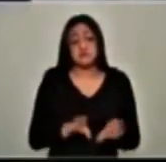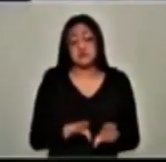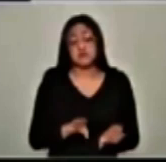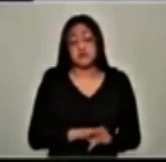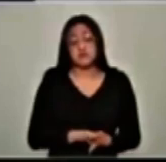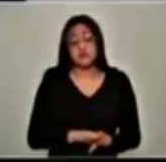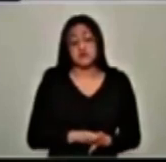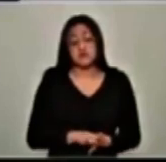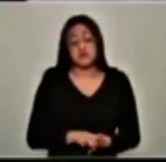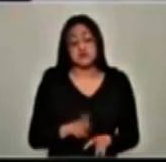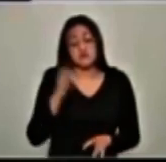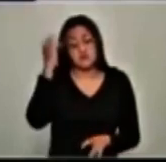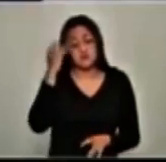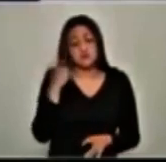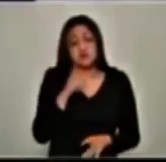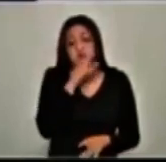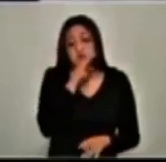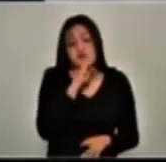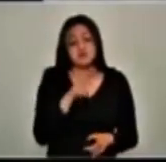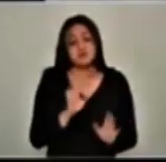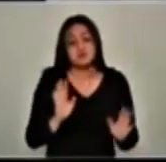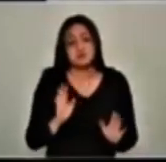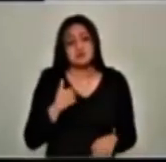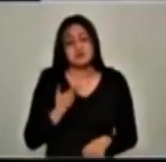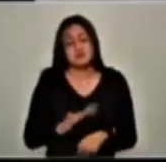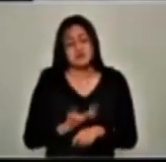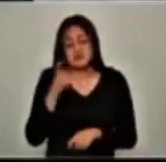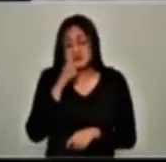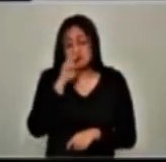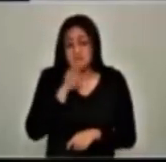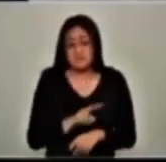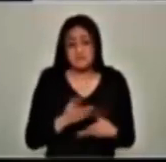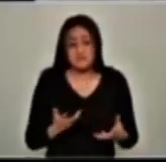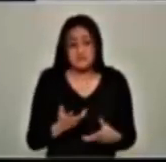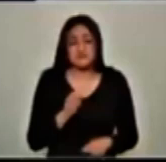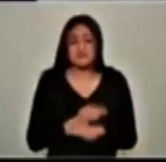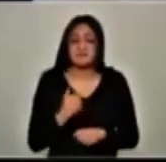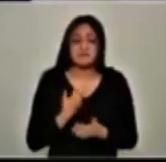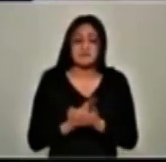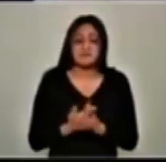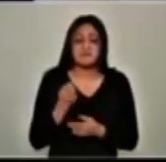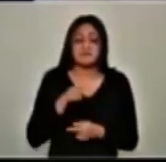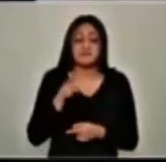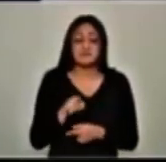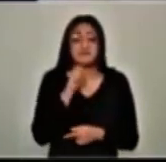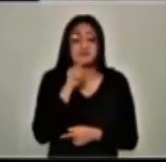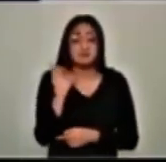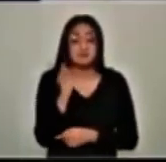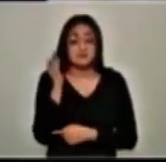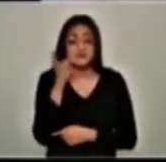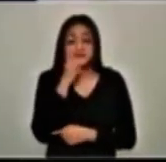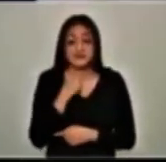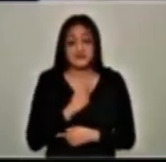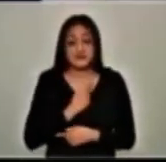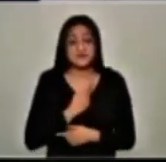decisión de los papás a mí se me hace muy complejo y estamos esperando a que la misma federación